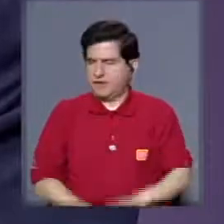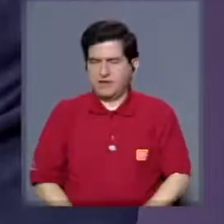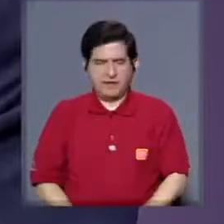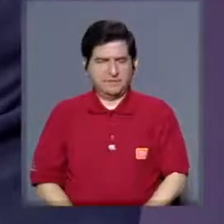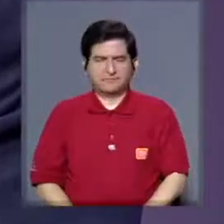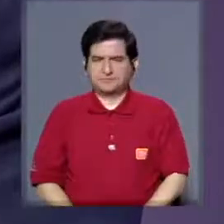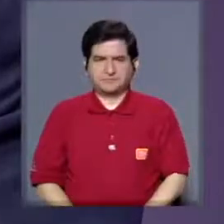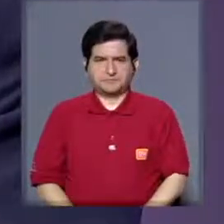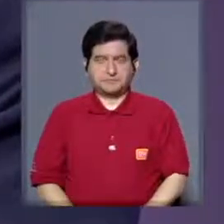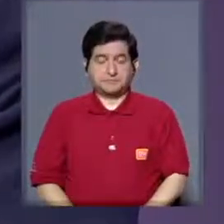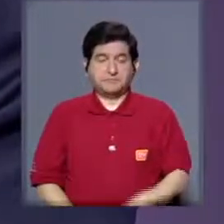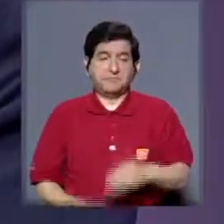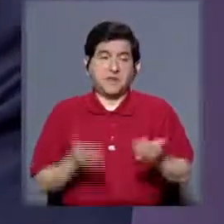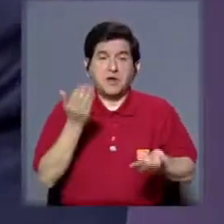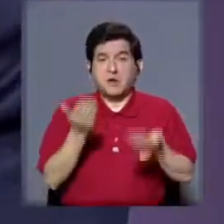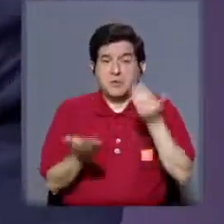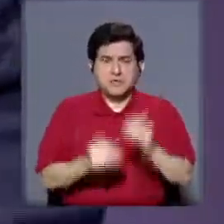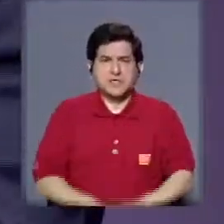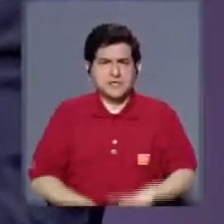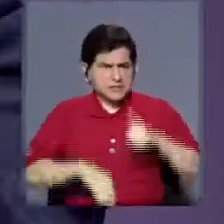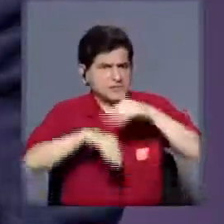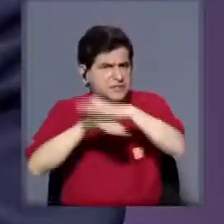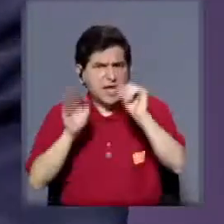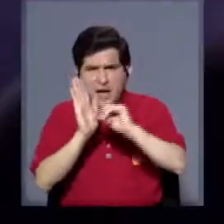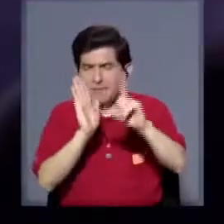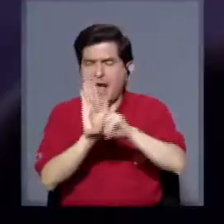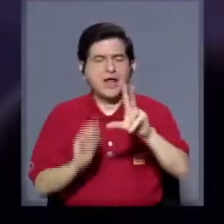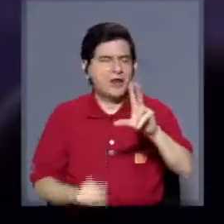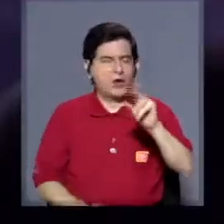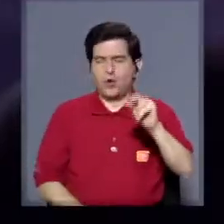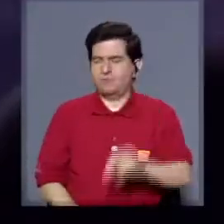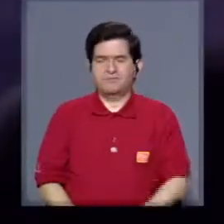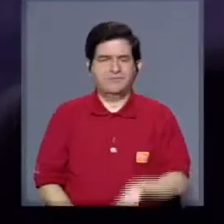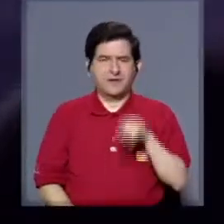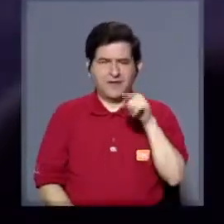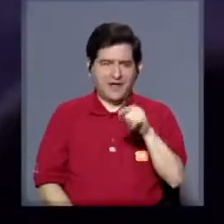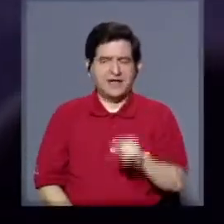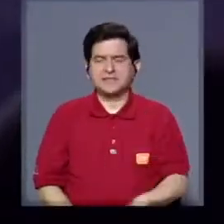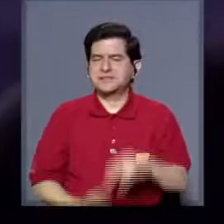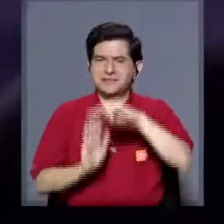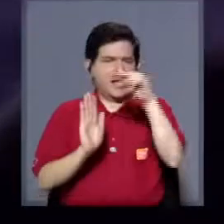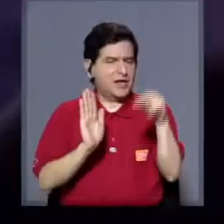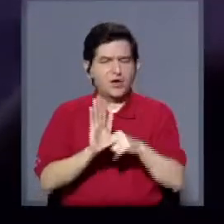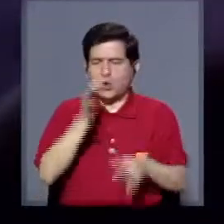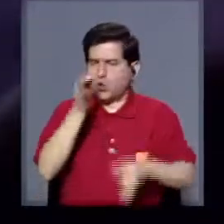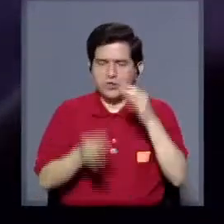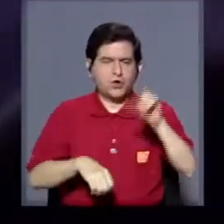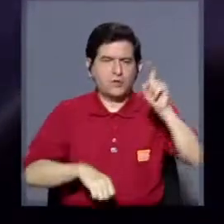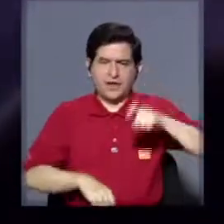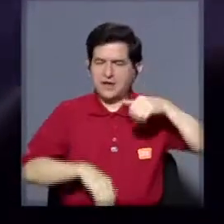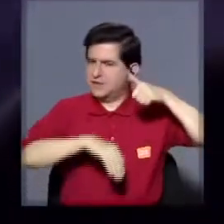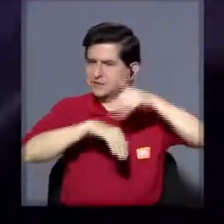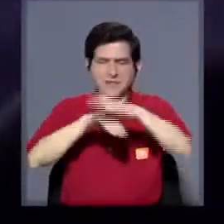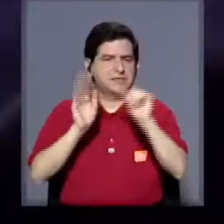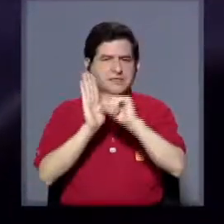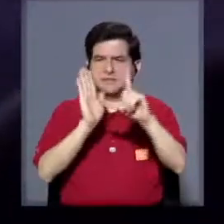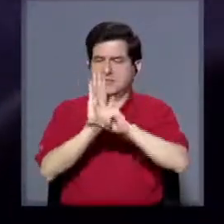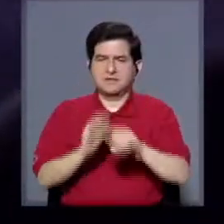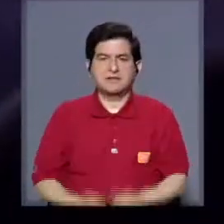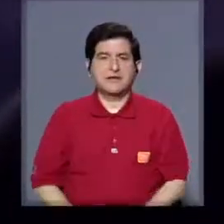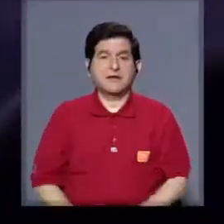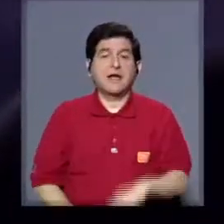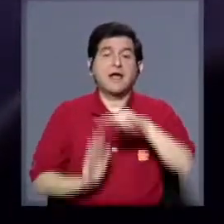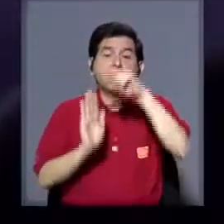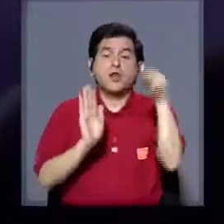jurídica como podemos ver la tele legisla exactamente no es una norma jurídica que pasa por la asamblea legislativa sino